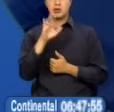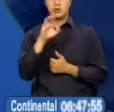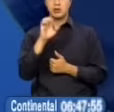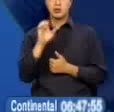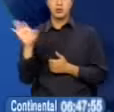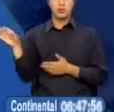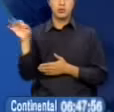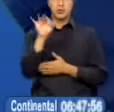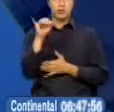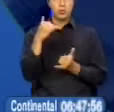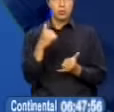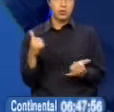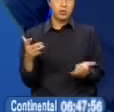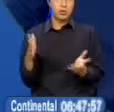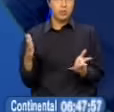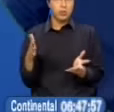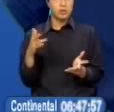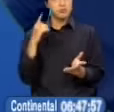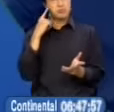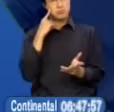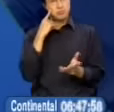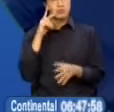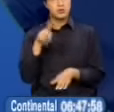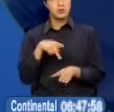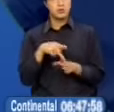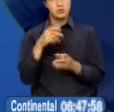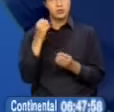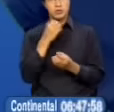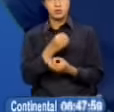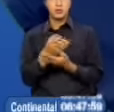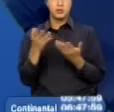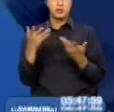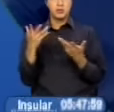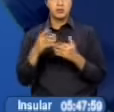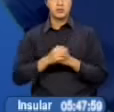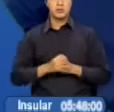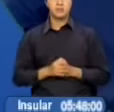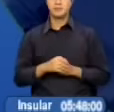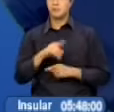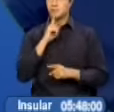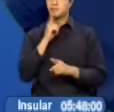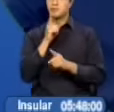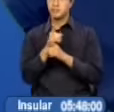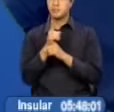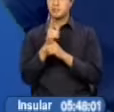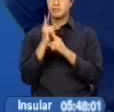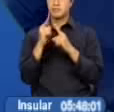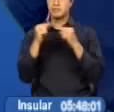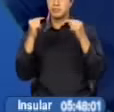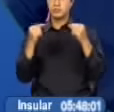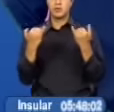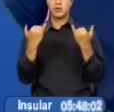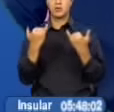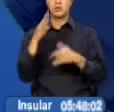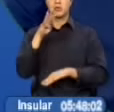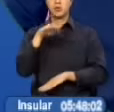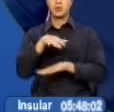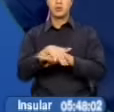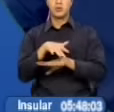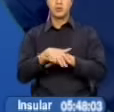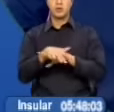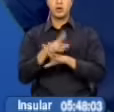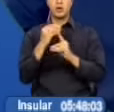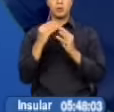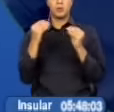pero bueno dejémosle y vanesa al experto que nos confirme esto así es abraham el encuentro se realizará hoy a las 4 de la tarde